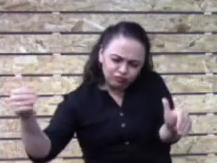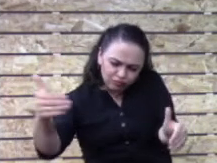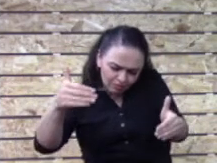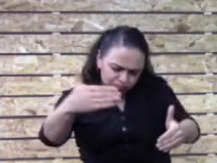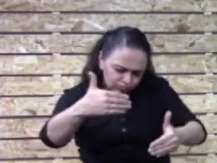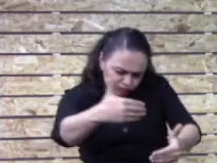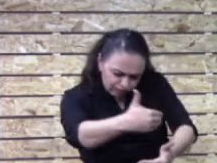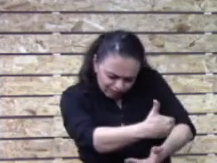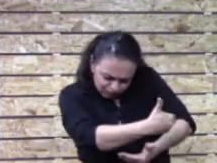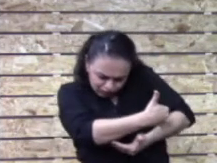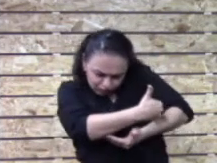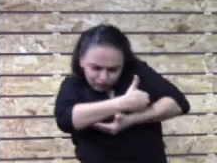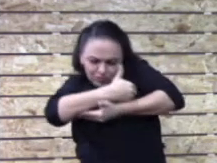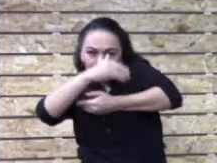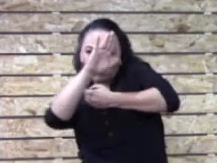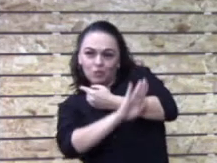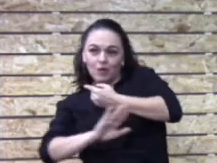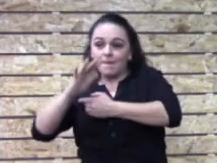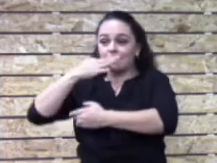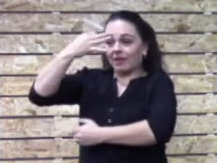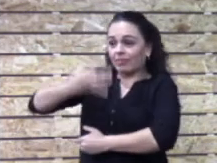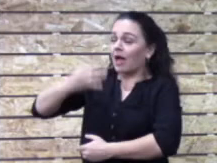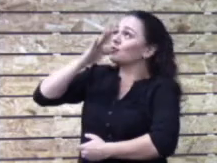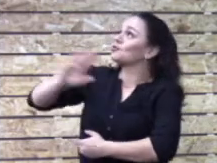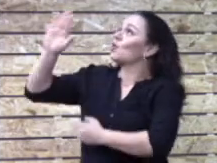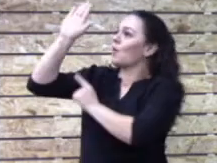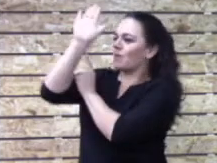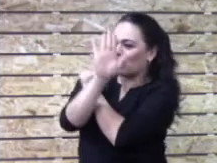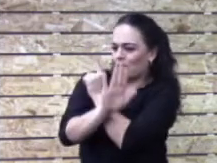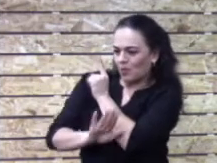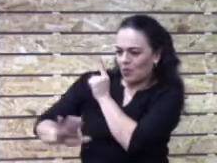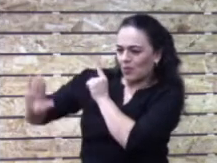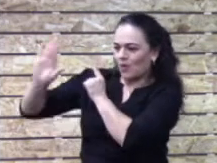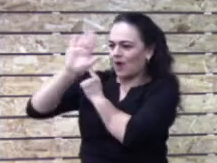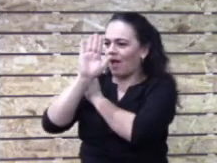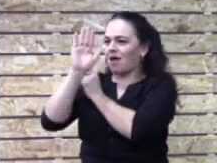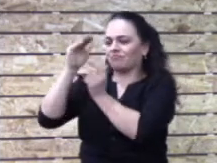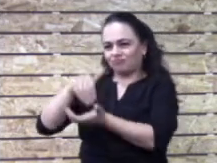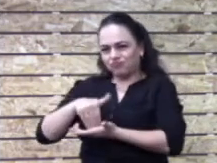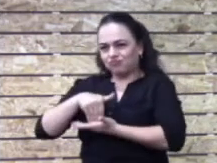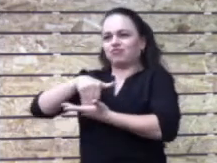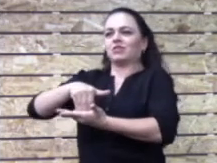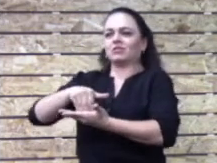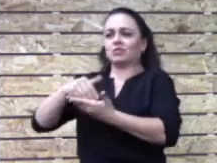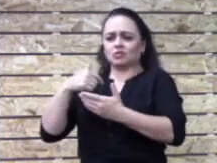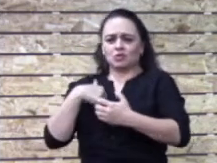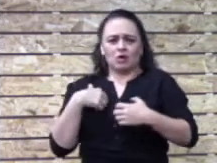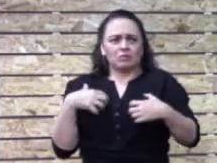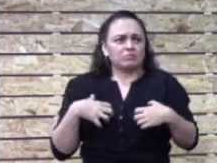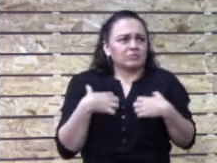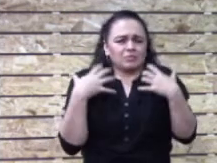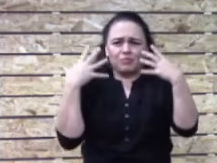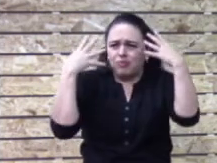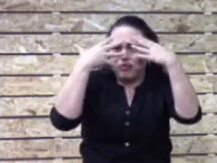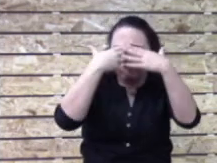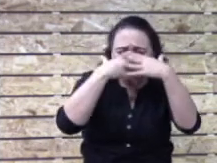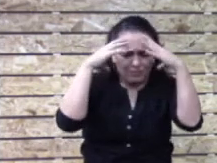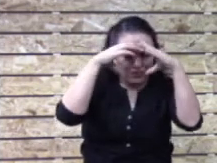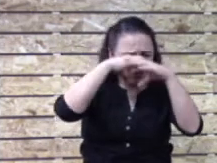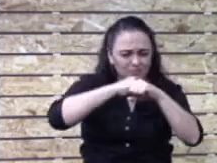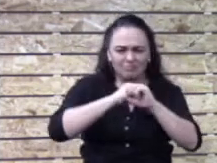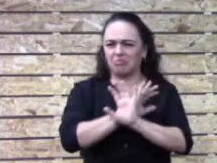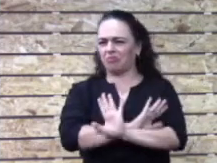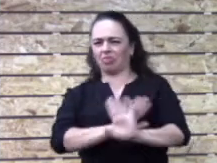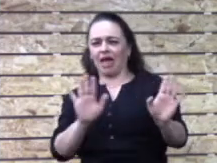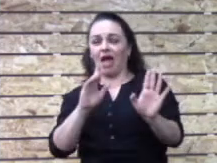verdad será tu escudo y tu baluarte. No temerás el terror de la noche, ni la flecha